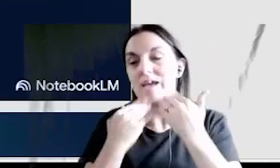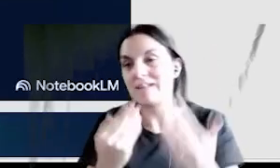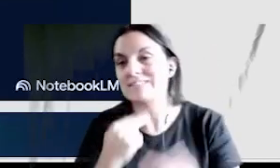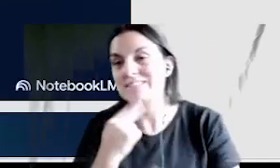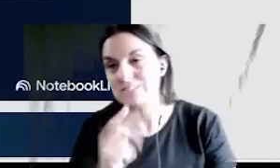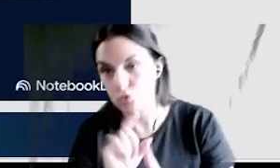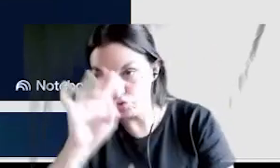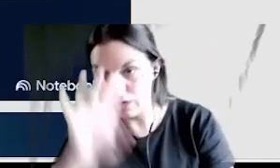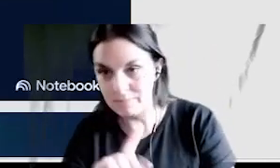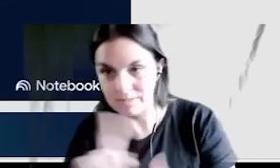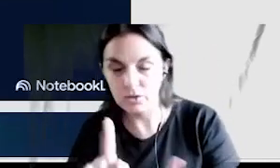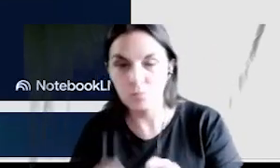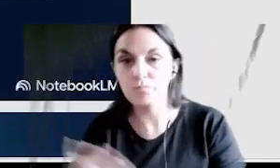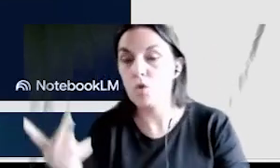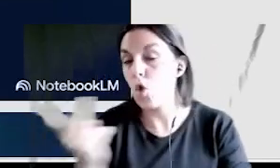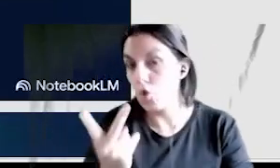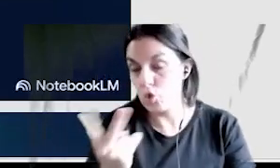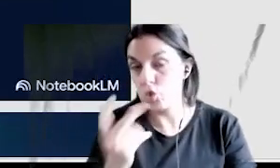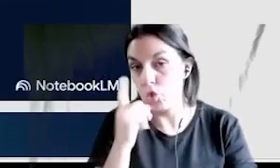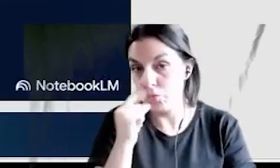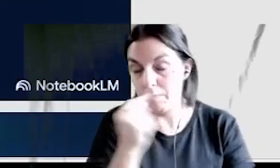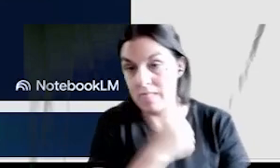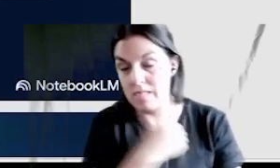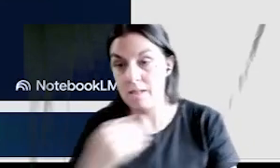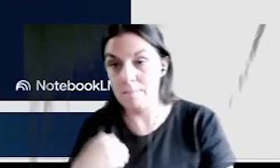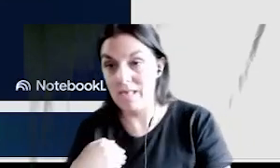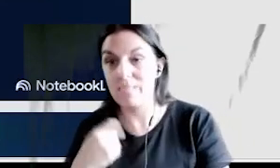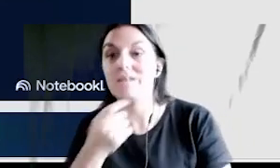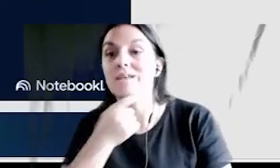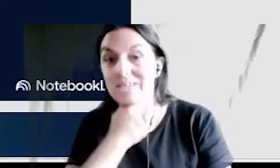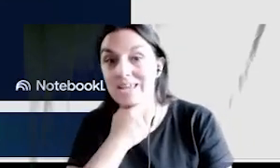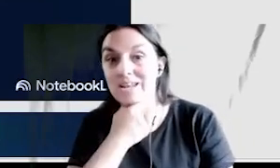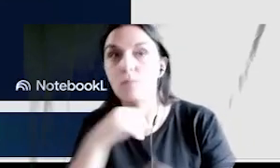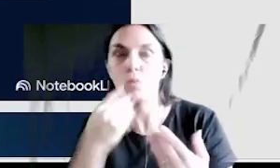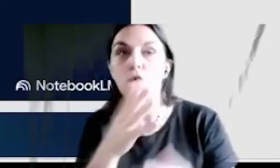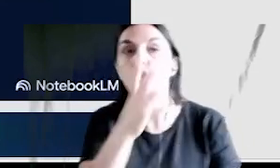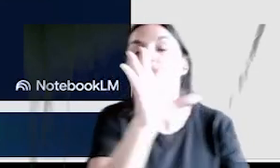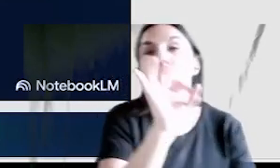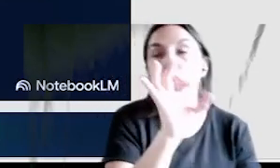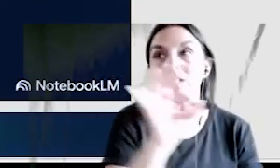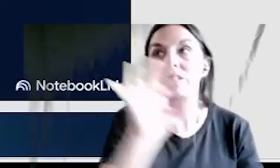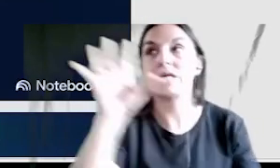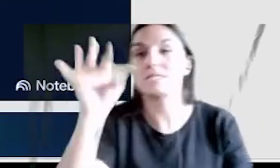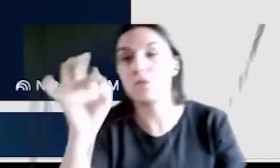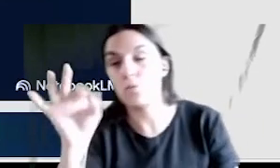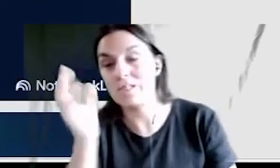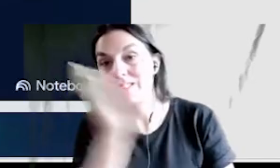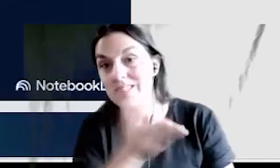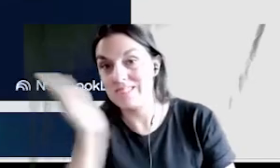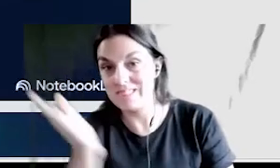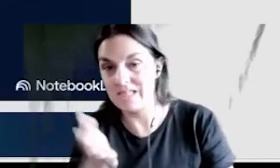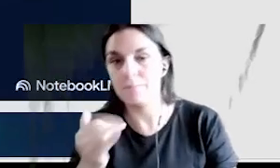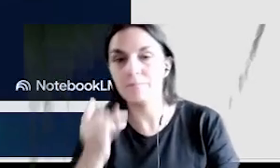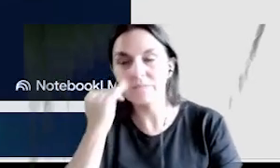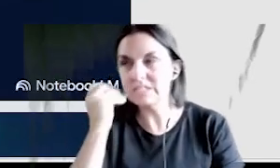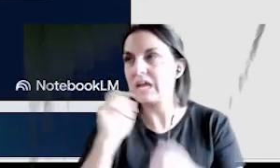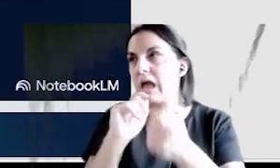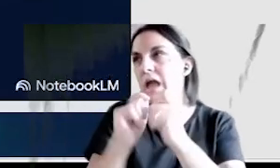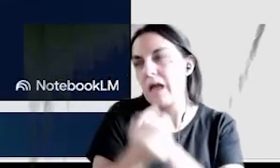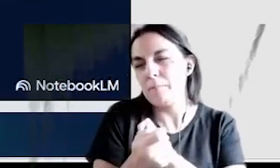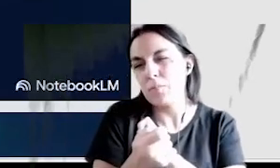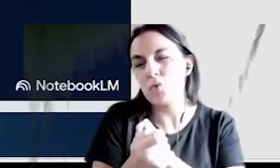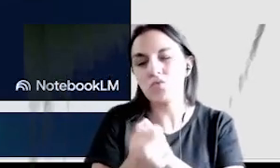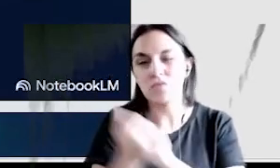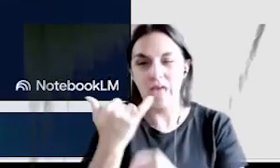Si ambos quieren deducirlo, tendrá que ser en un 50% cada uno. Estos son cambios que tienen su tiempo ya, pero que siempre nos